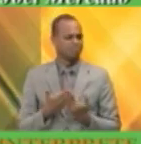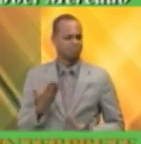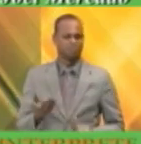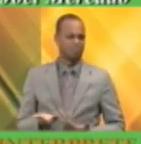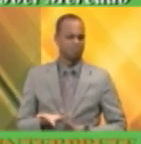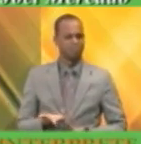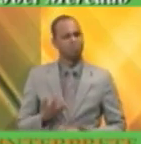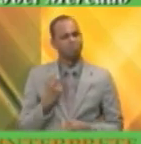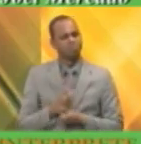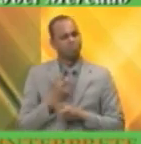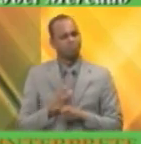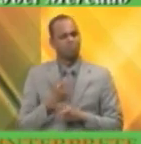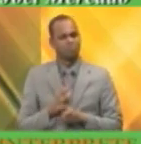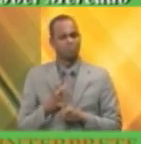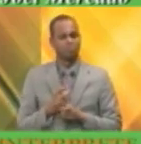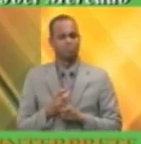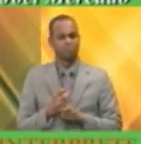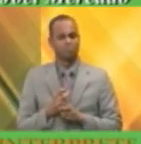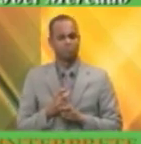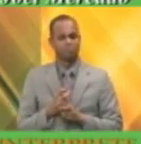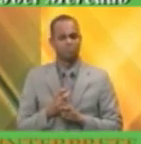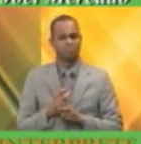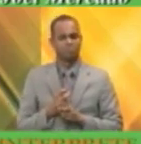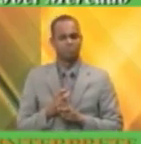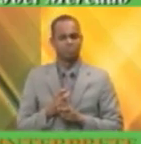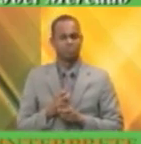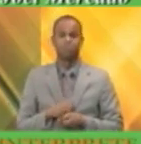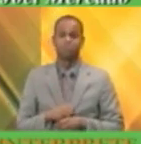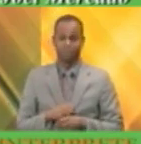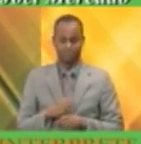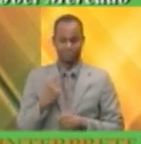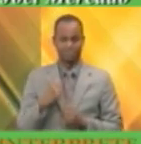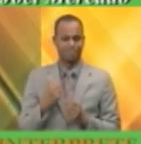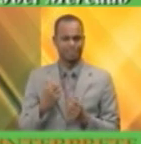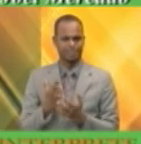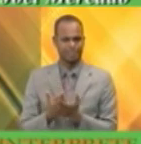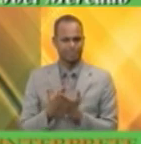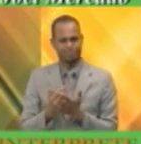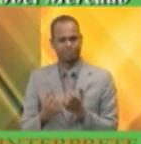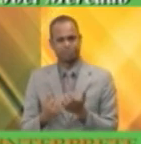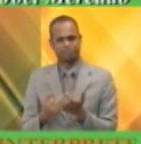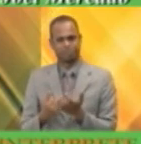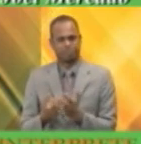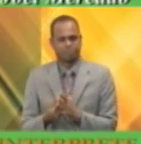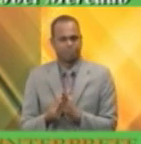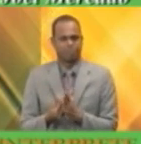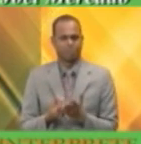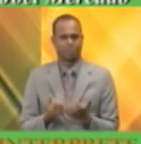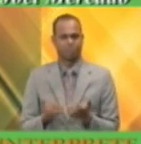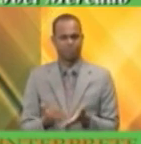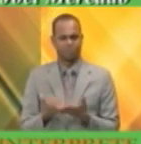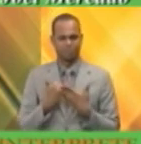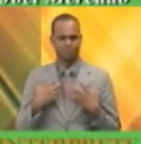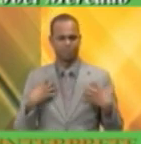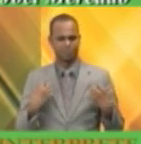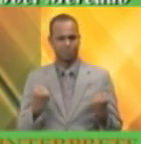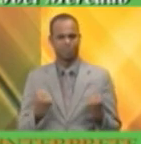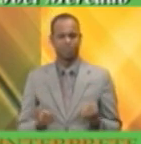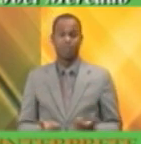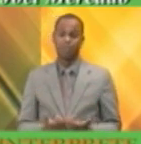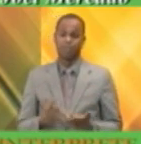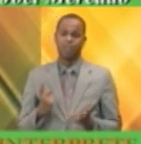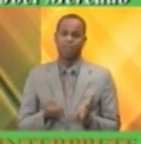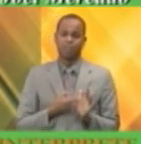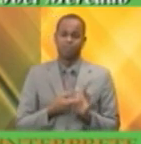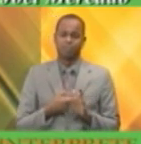no es muy fácil. El costo de una rehabilitación a veces se tiene que dejar por la